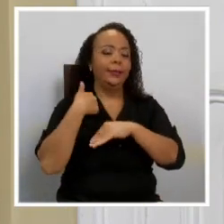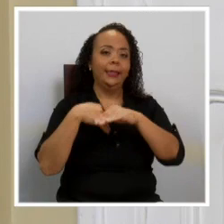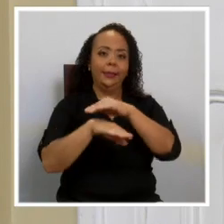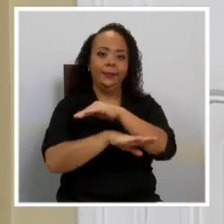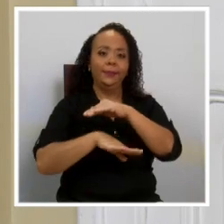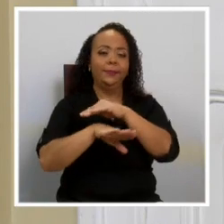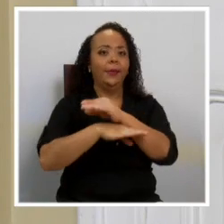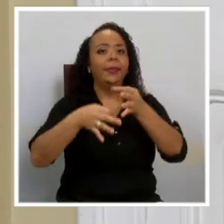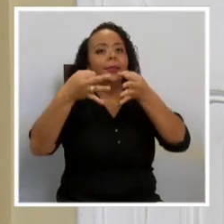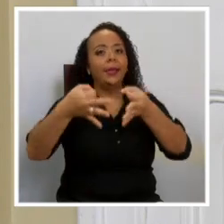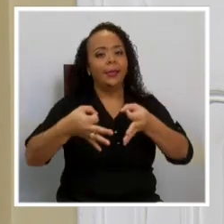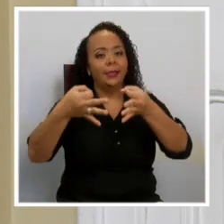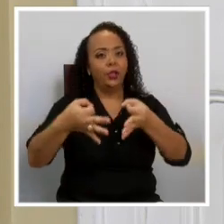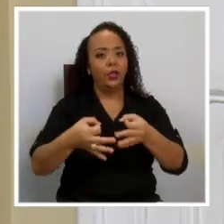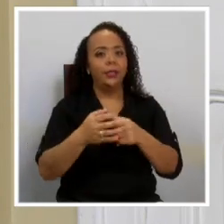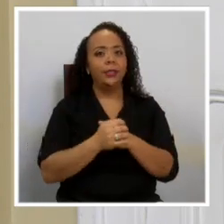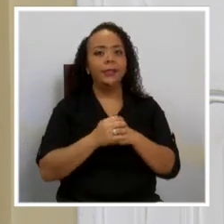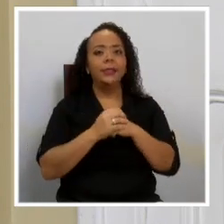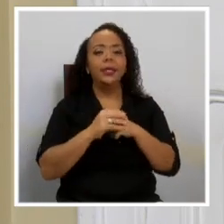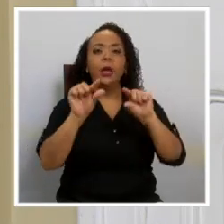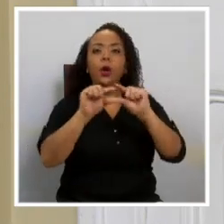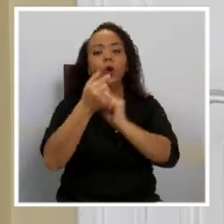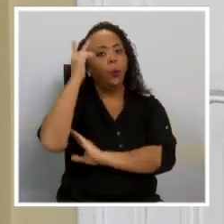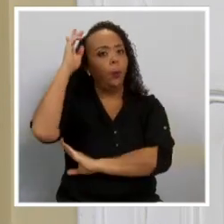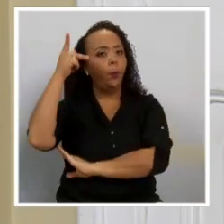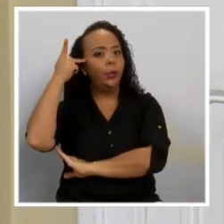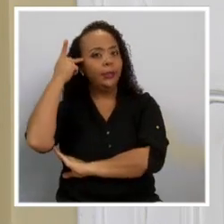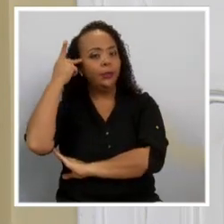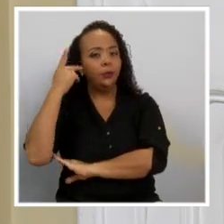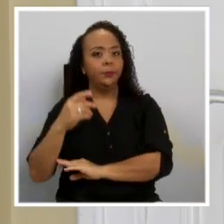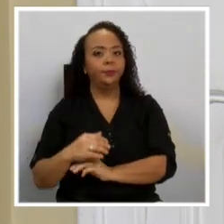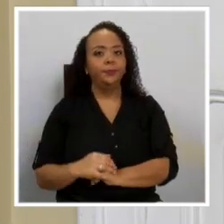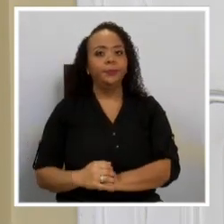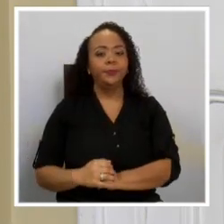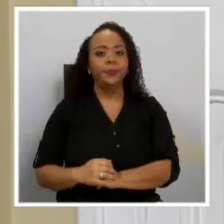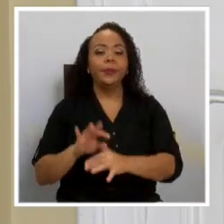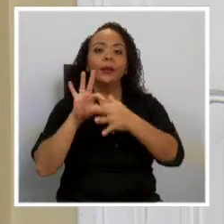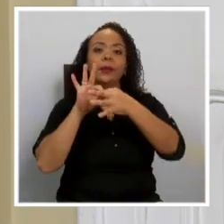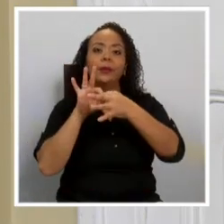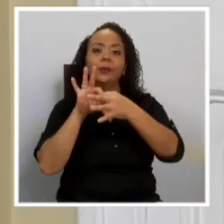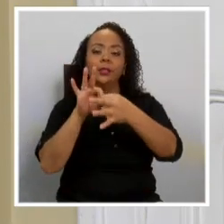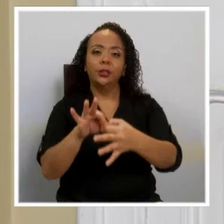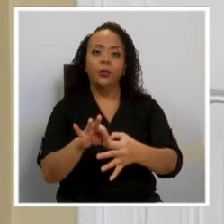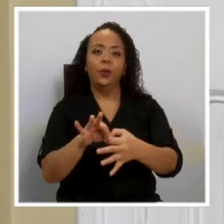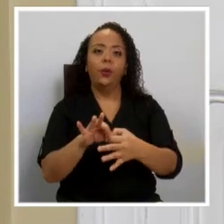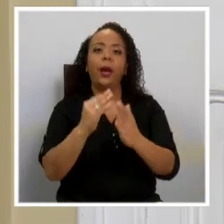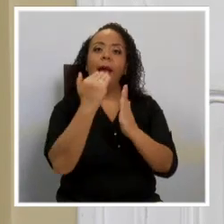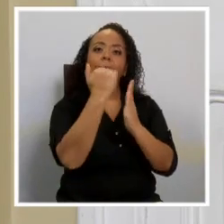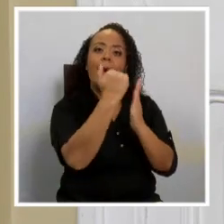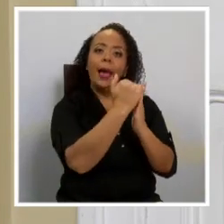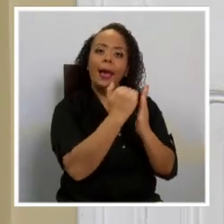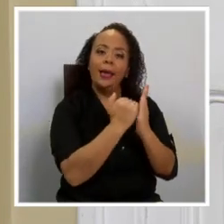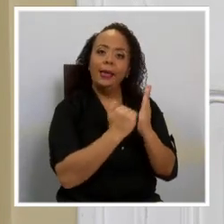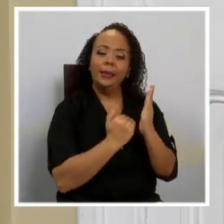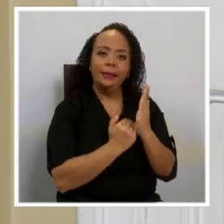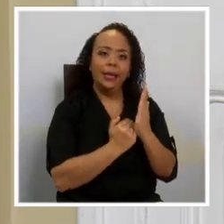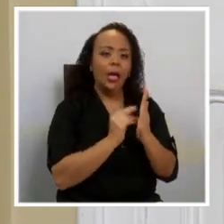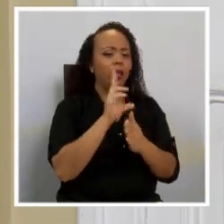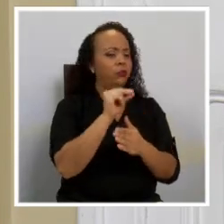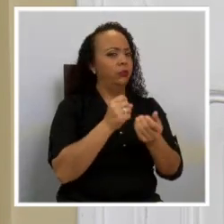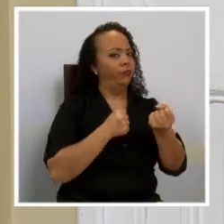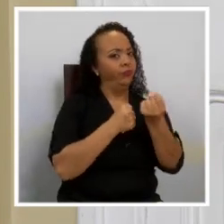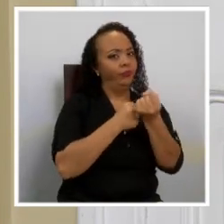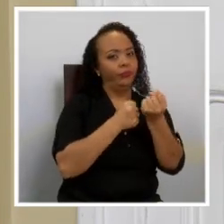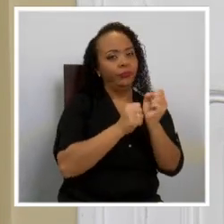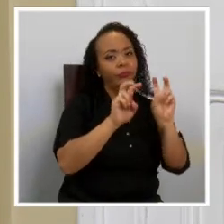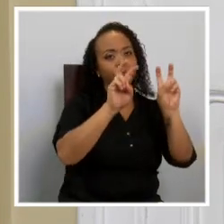decisiones de la clase política, en torno precisamente a una agenda que, lejos de fortalecer